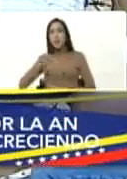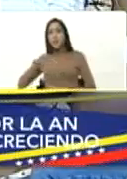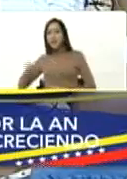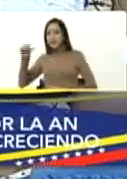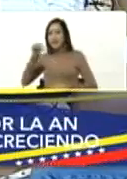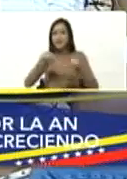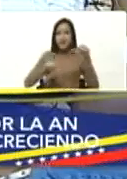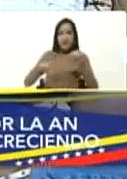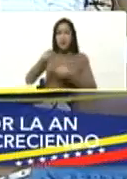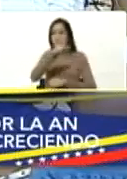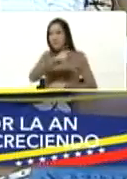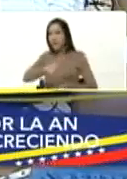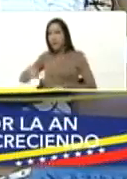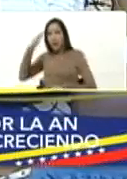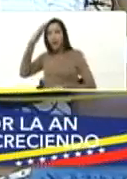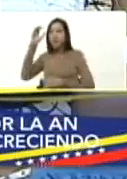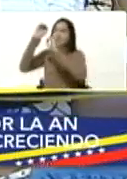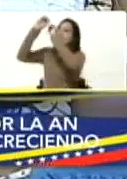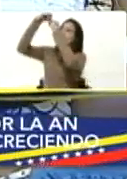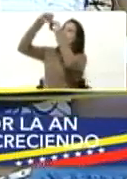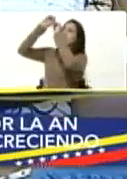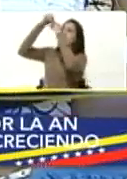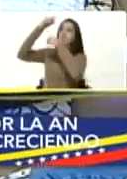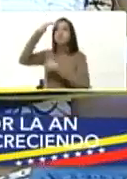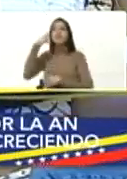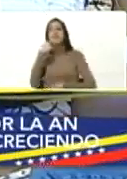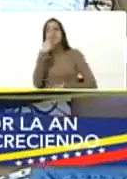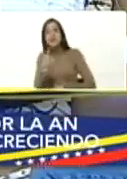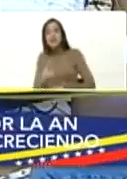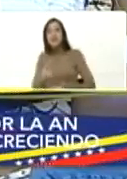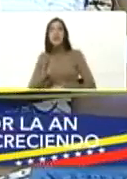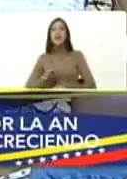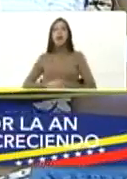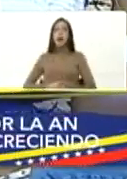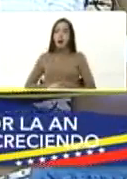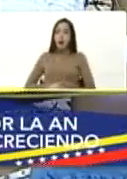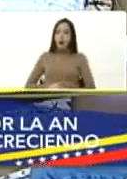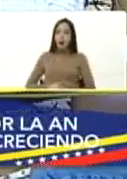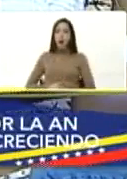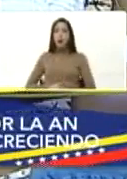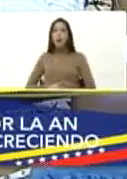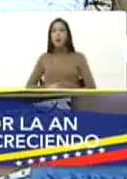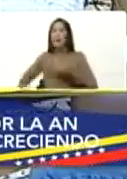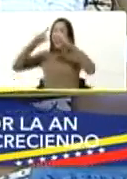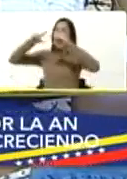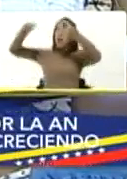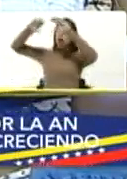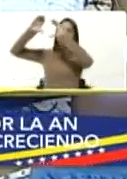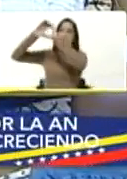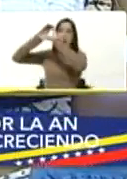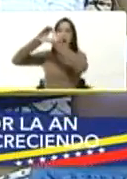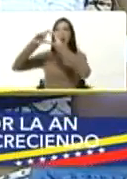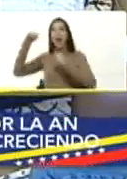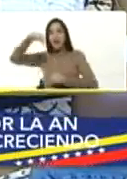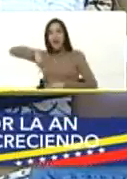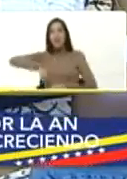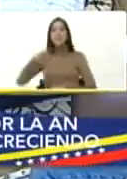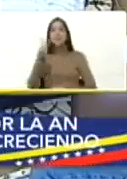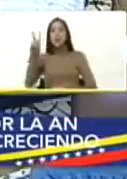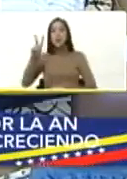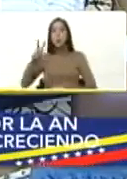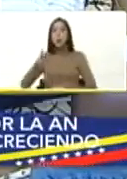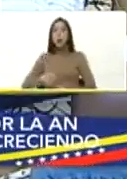expertos en el astral que es auspicioso el eclipse lunar para Venezuela, para